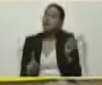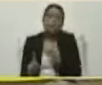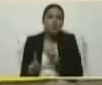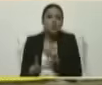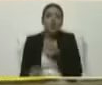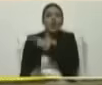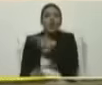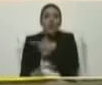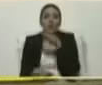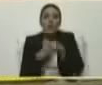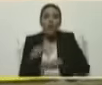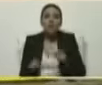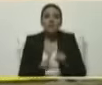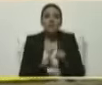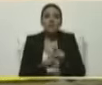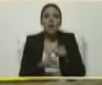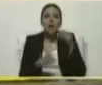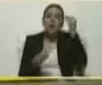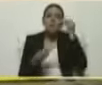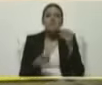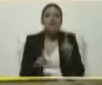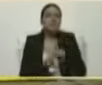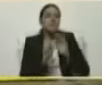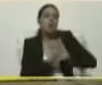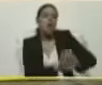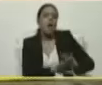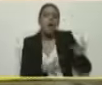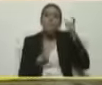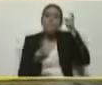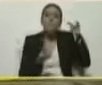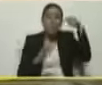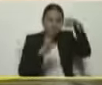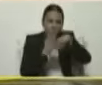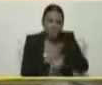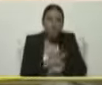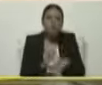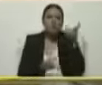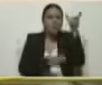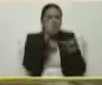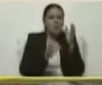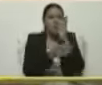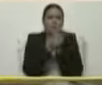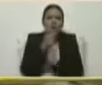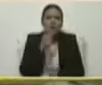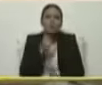Subestiman al pueblo profundo, al país profundo, de los humildes,